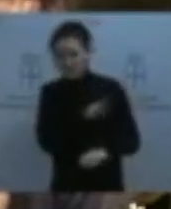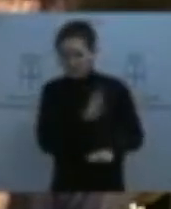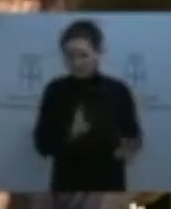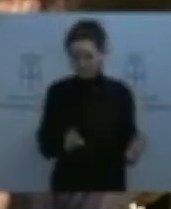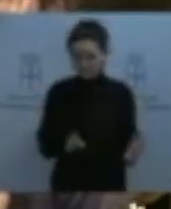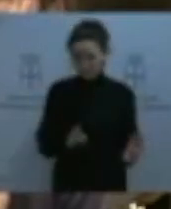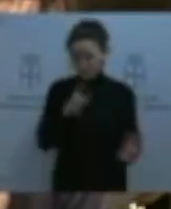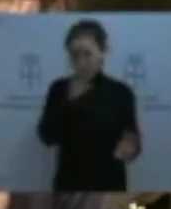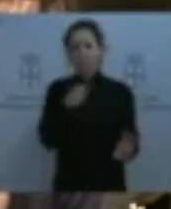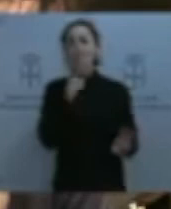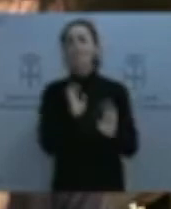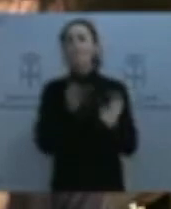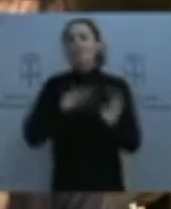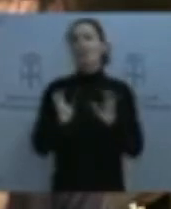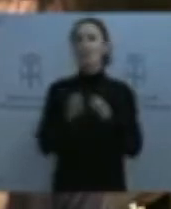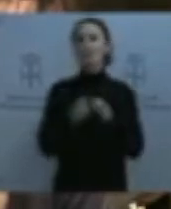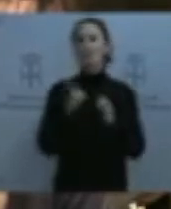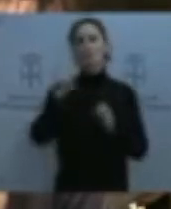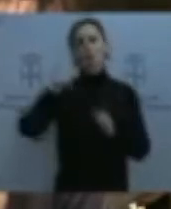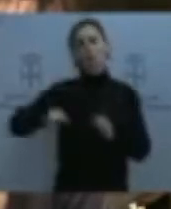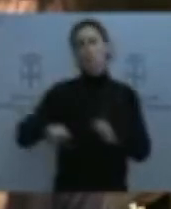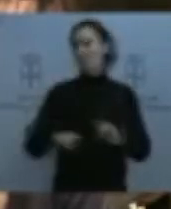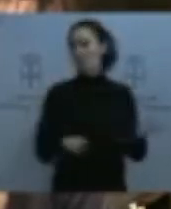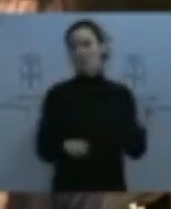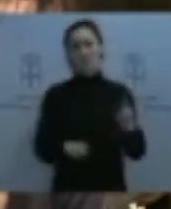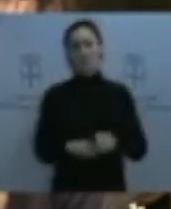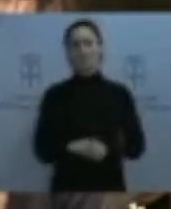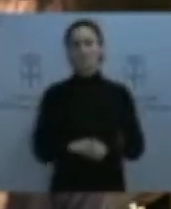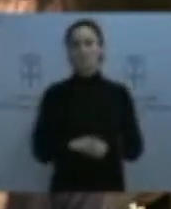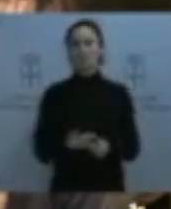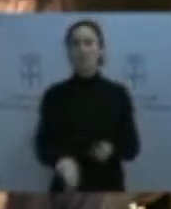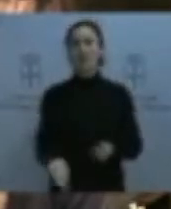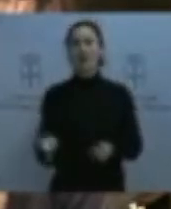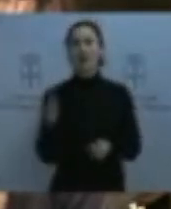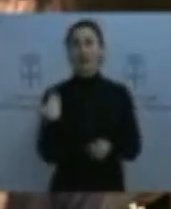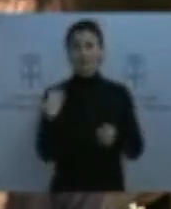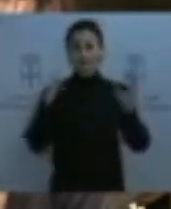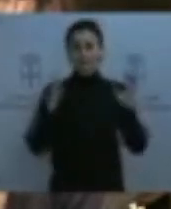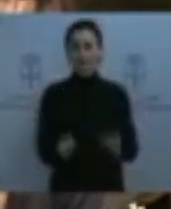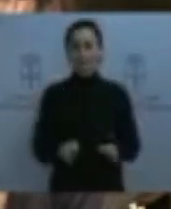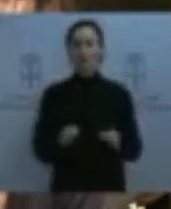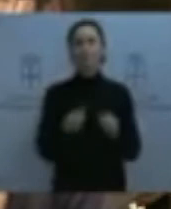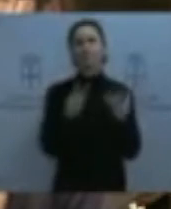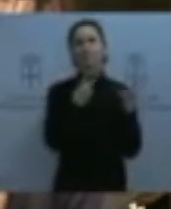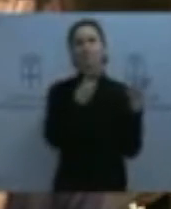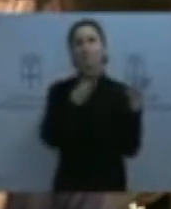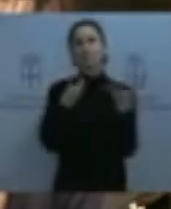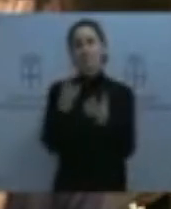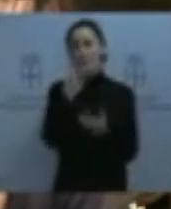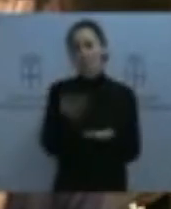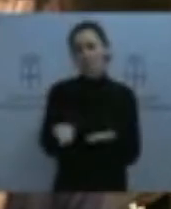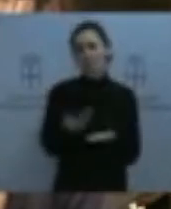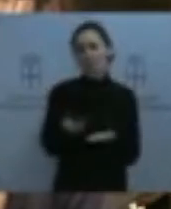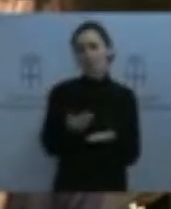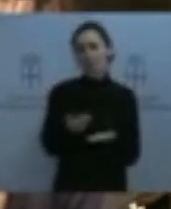decir que mi grupo parlamentario cuenta con esa información, porque ustedes remitieron ayer en formato digital casi 700 páginas,